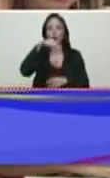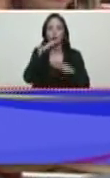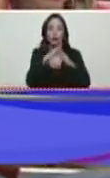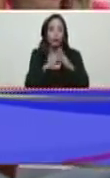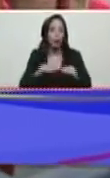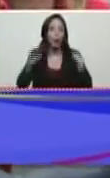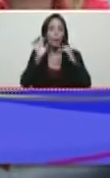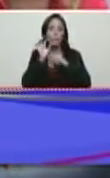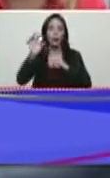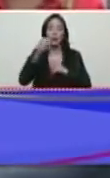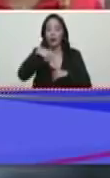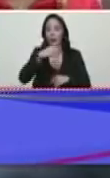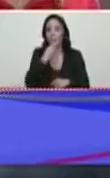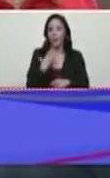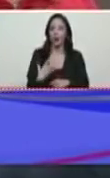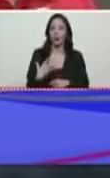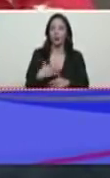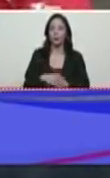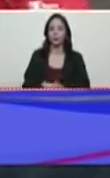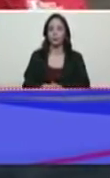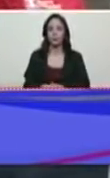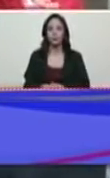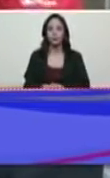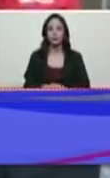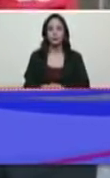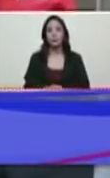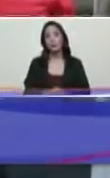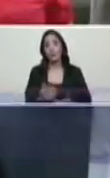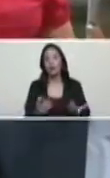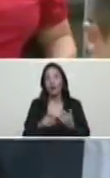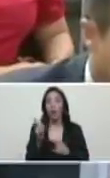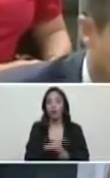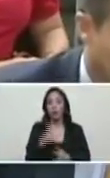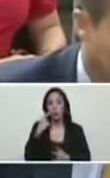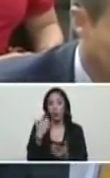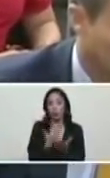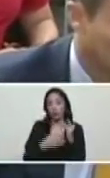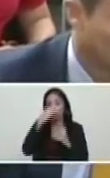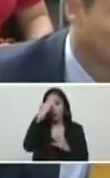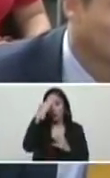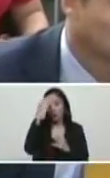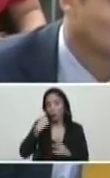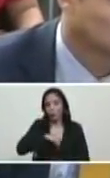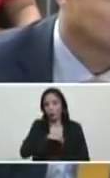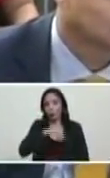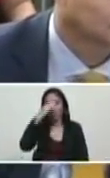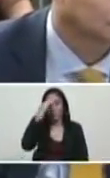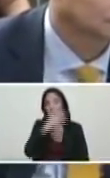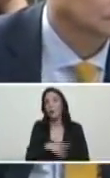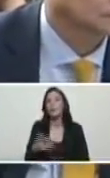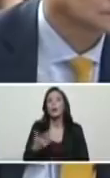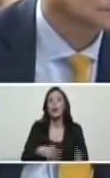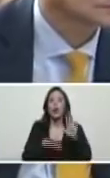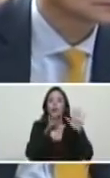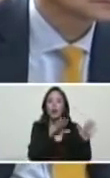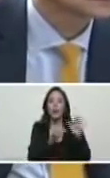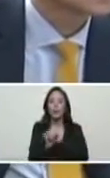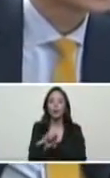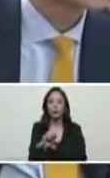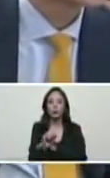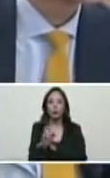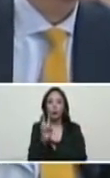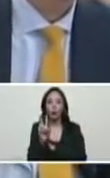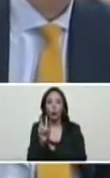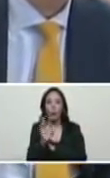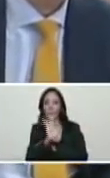es hermosísimo efectivamente, y que además sabemos que el turismo, el 10.2% del PIB a nivel